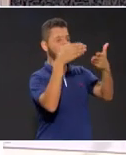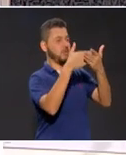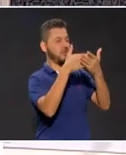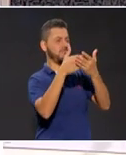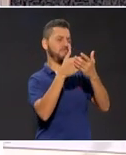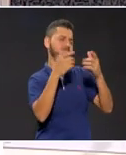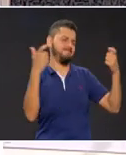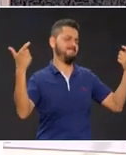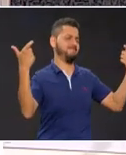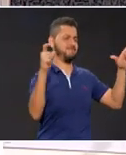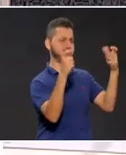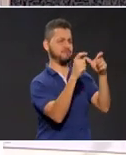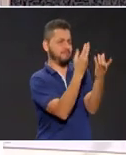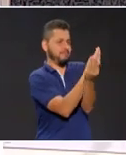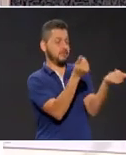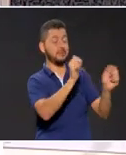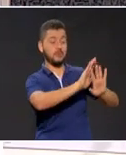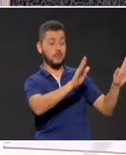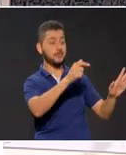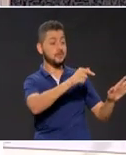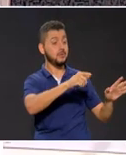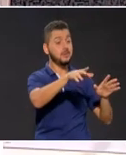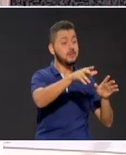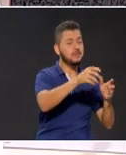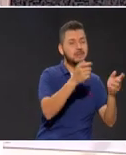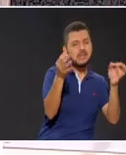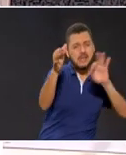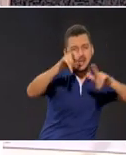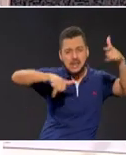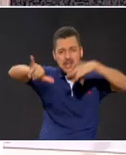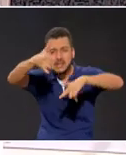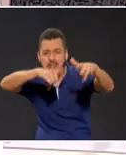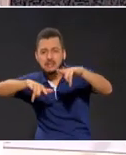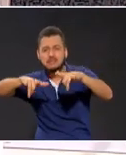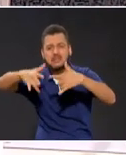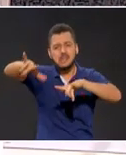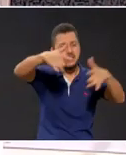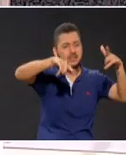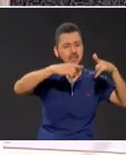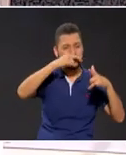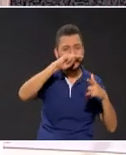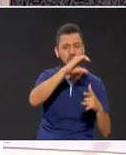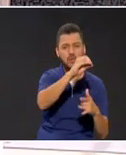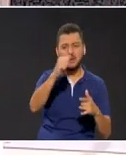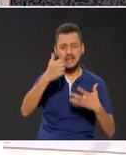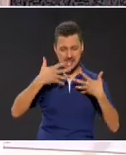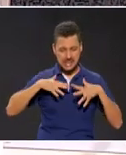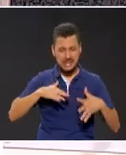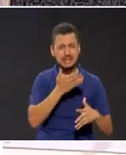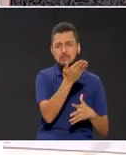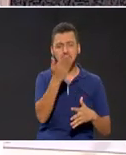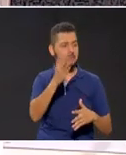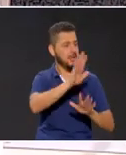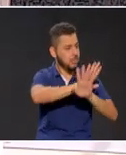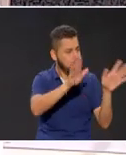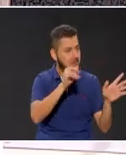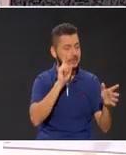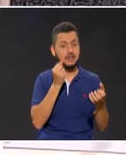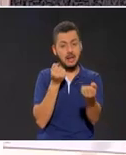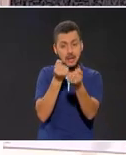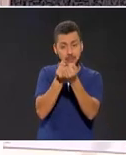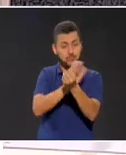estas personas para microtráfico. Hay que seguir trabajando ahí y quitarles ese negocio porque está haciendo mucho daño en la